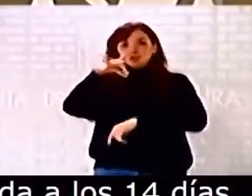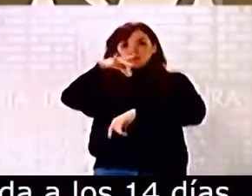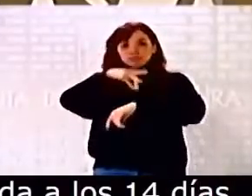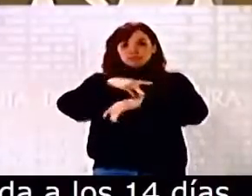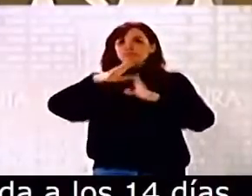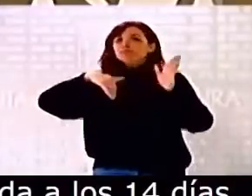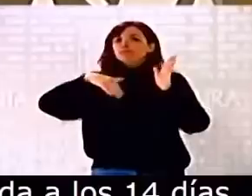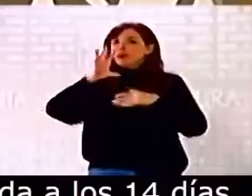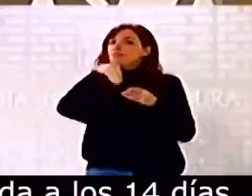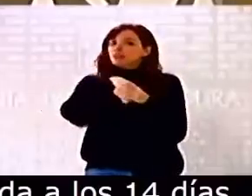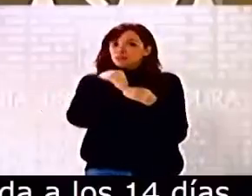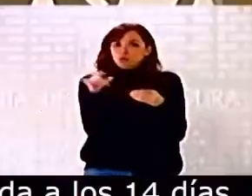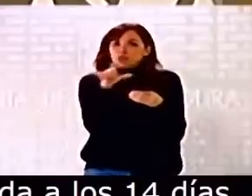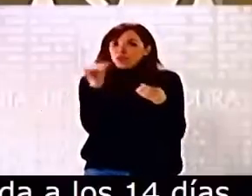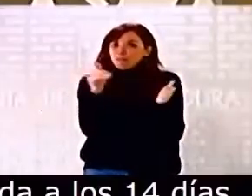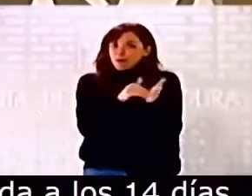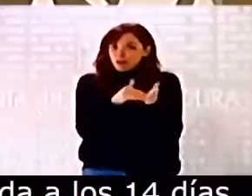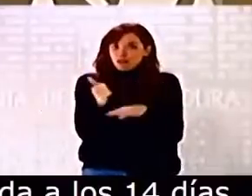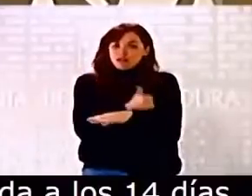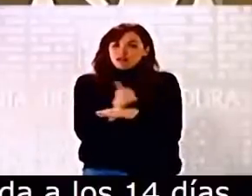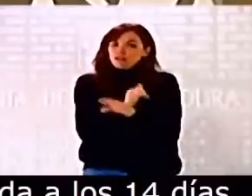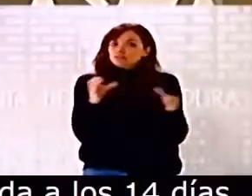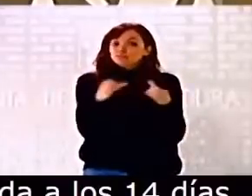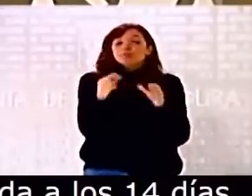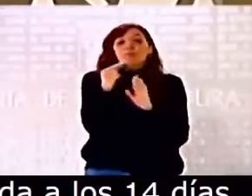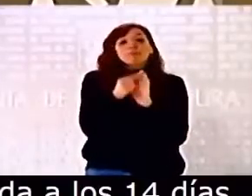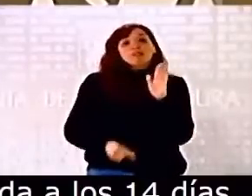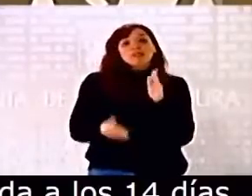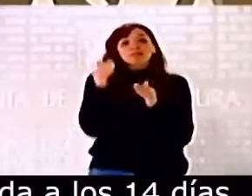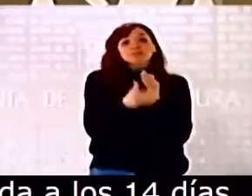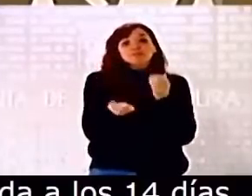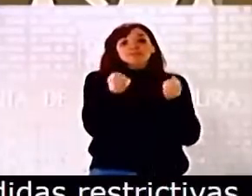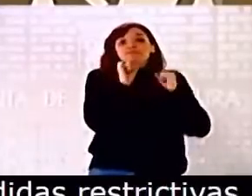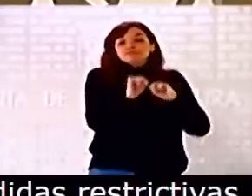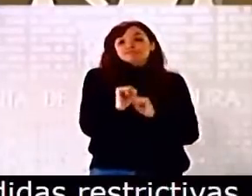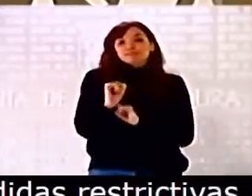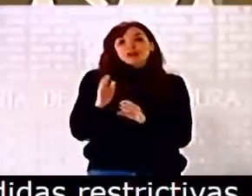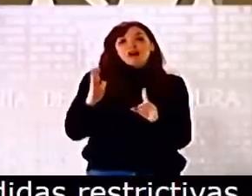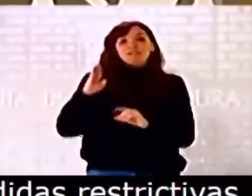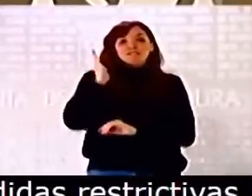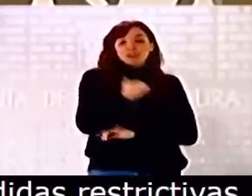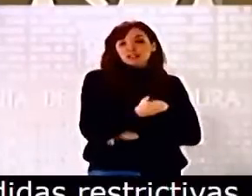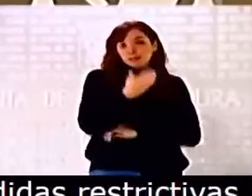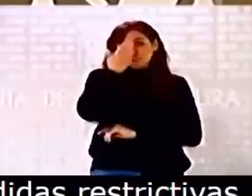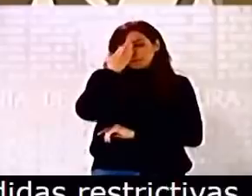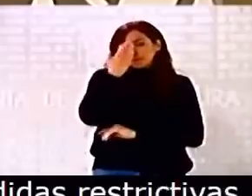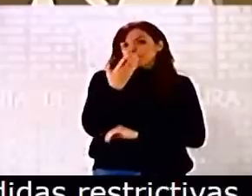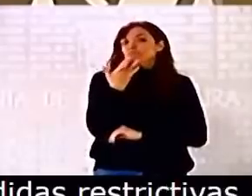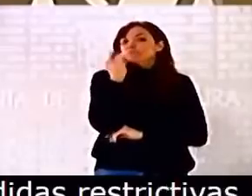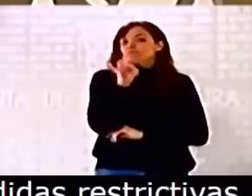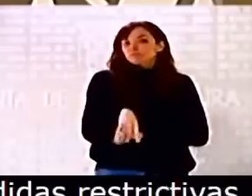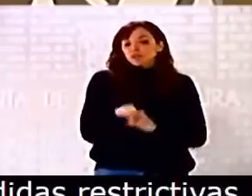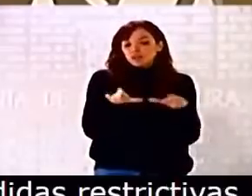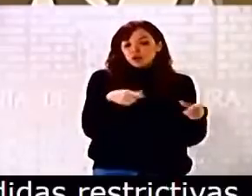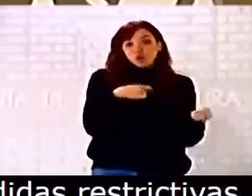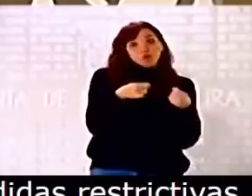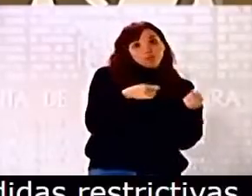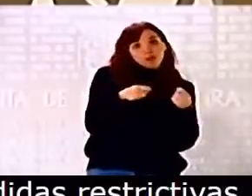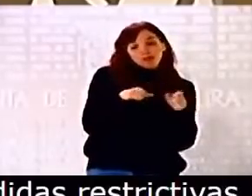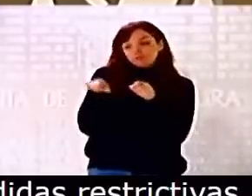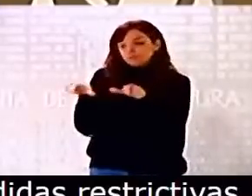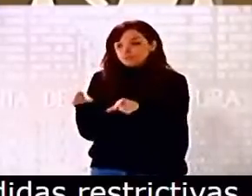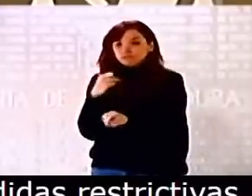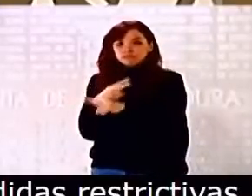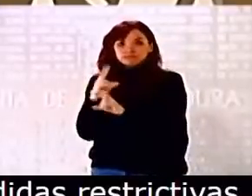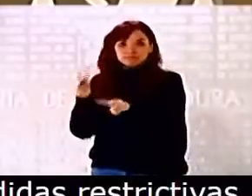100.000 habitantes. Son medidas restrictivas que afectan fundamentalmente al comercio y a la hostelería. De